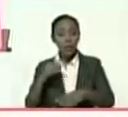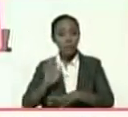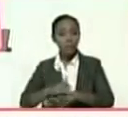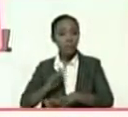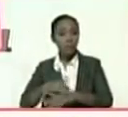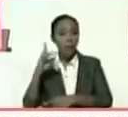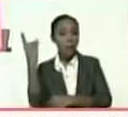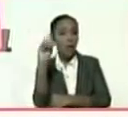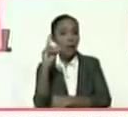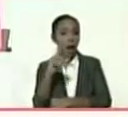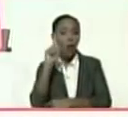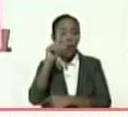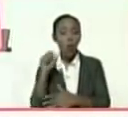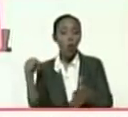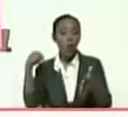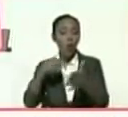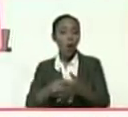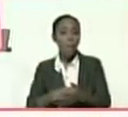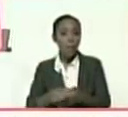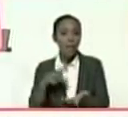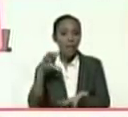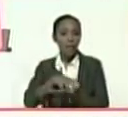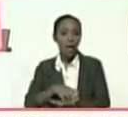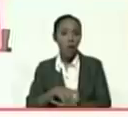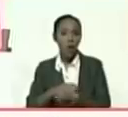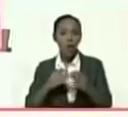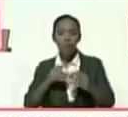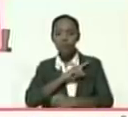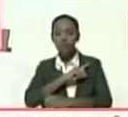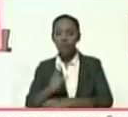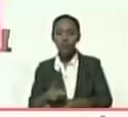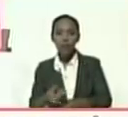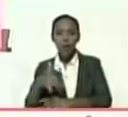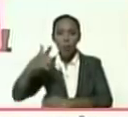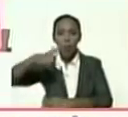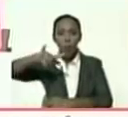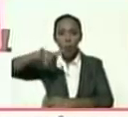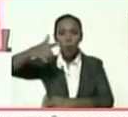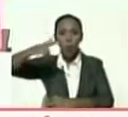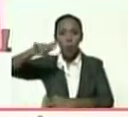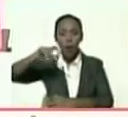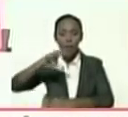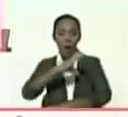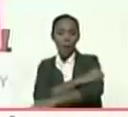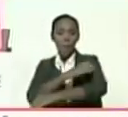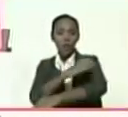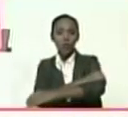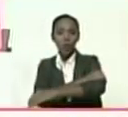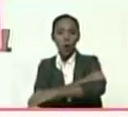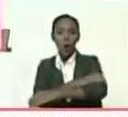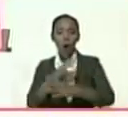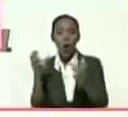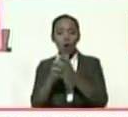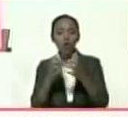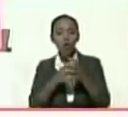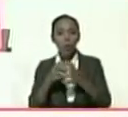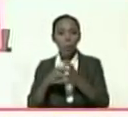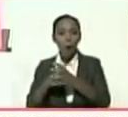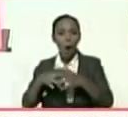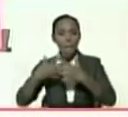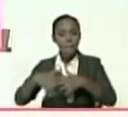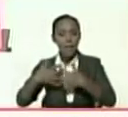un golpe de Estado dirigido por las élites políticas de la oposición, por los grupos